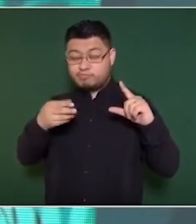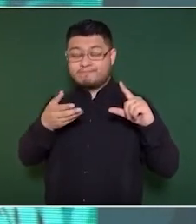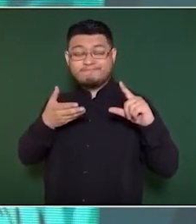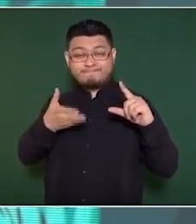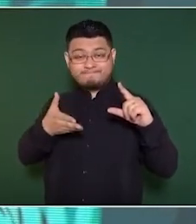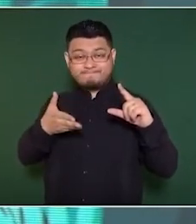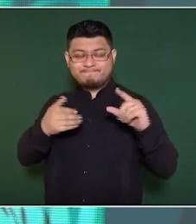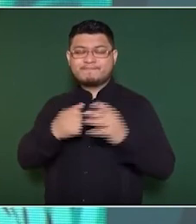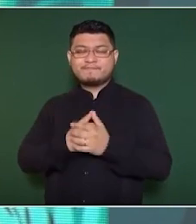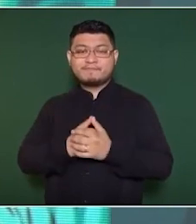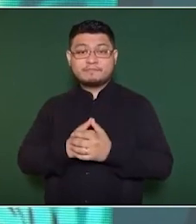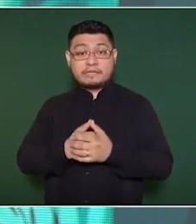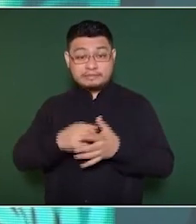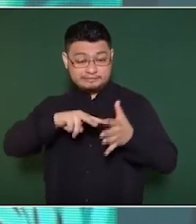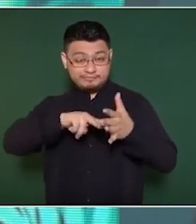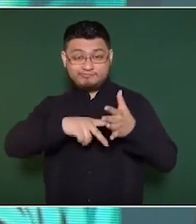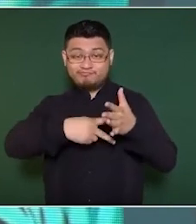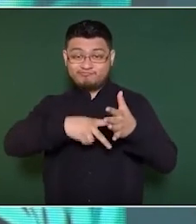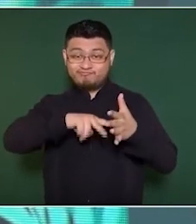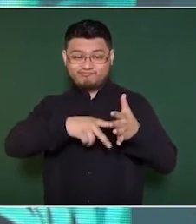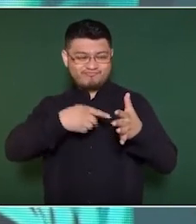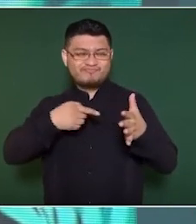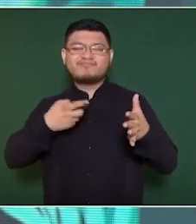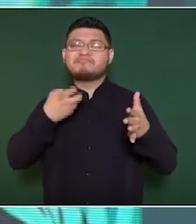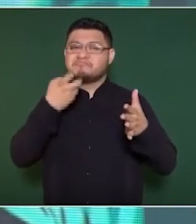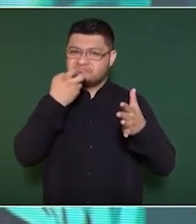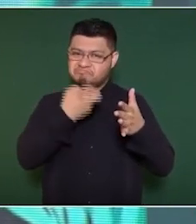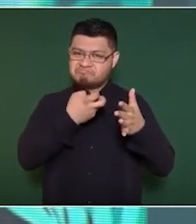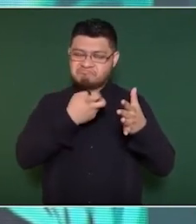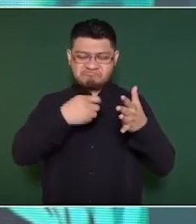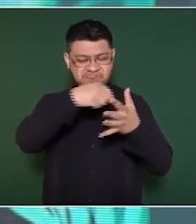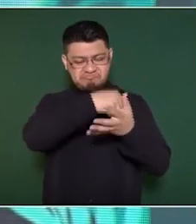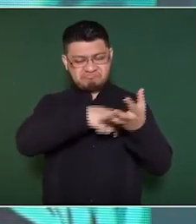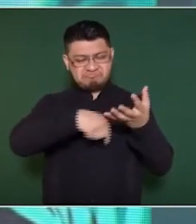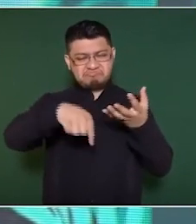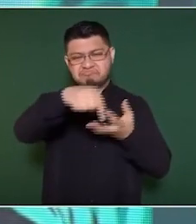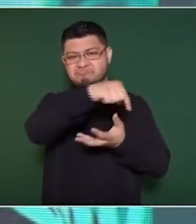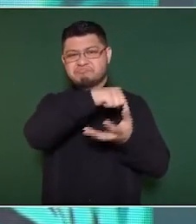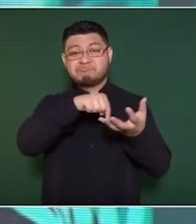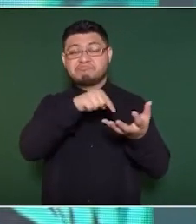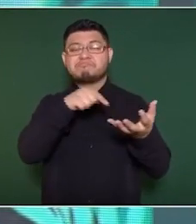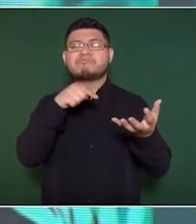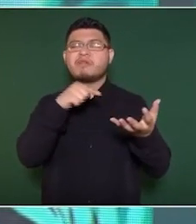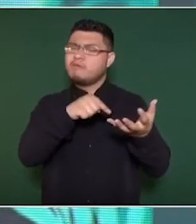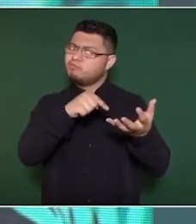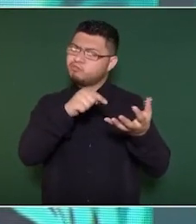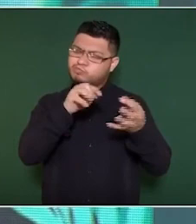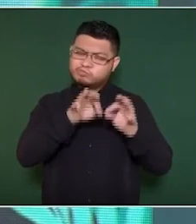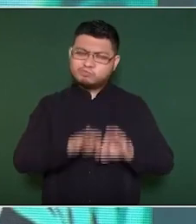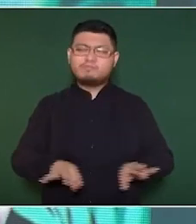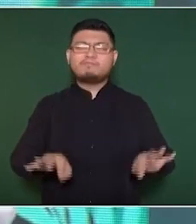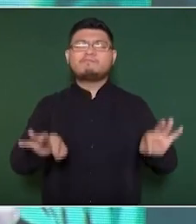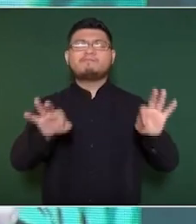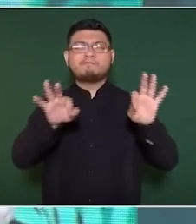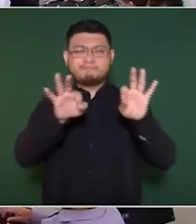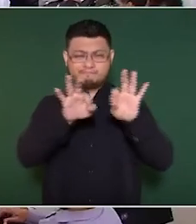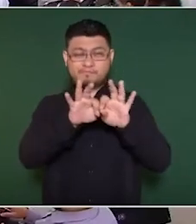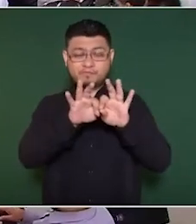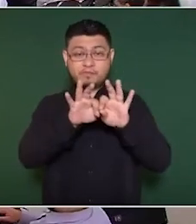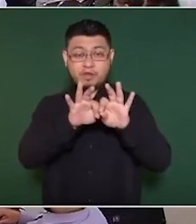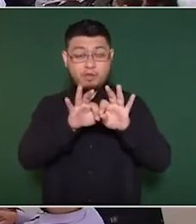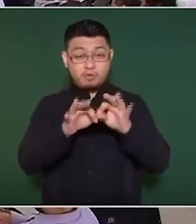Ellos han sido fundamentales porque todo el cuerpo de